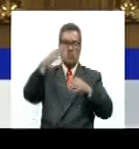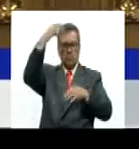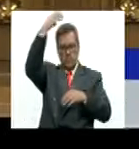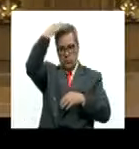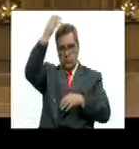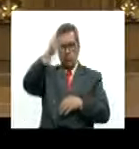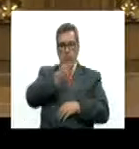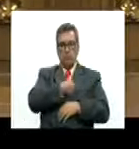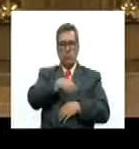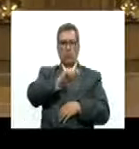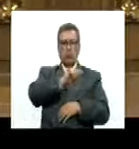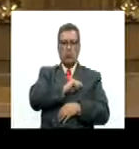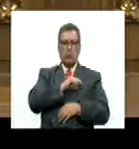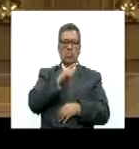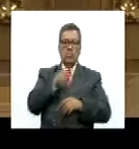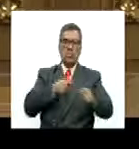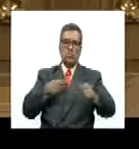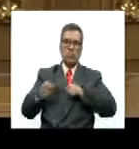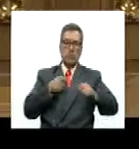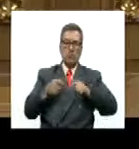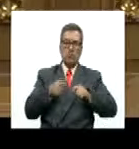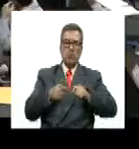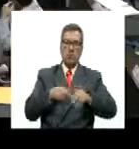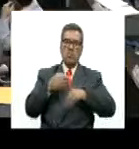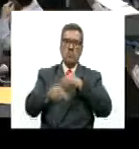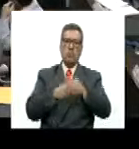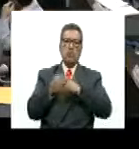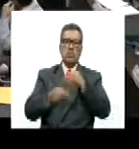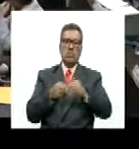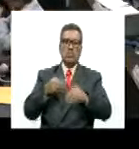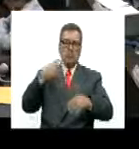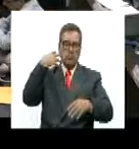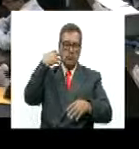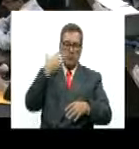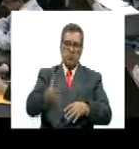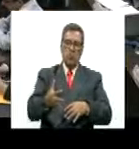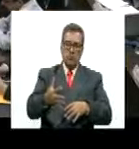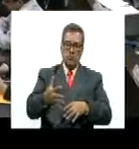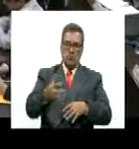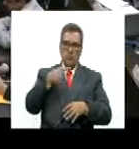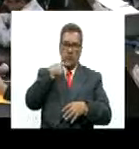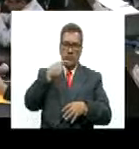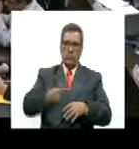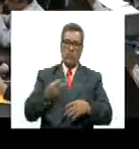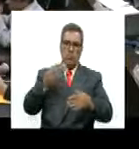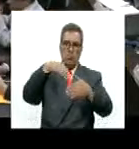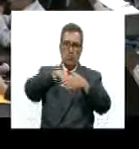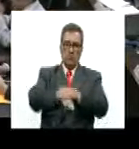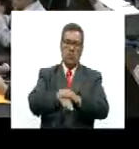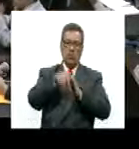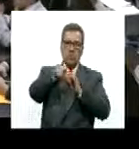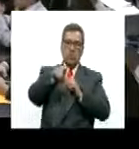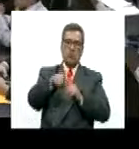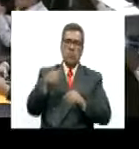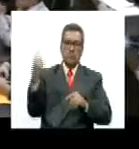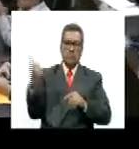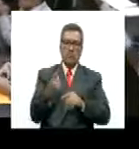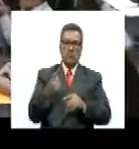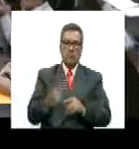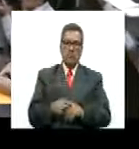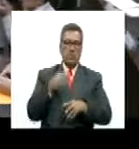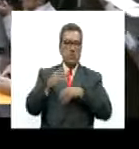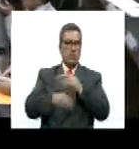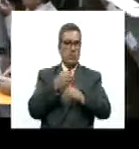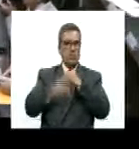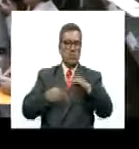España como acción recíproca por la grosera e injerencista proposición adoptada